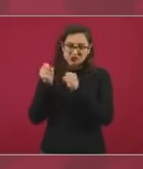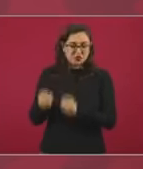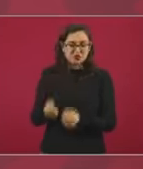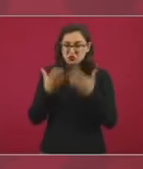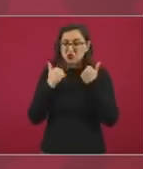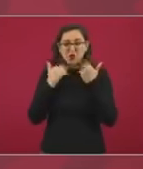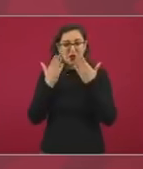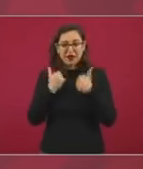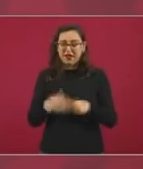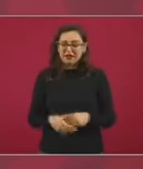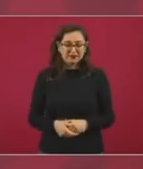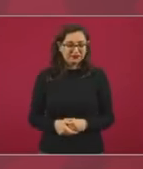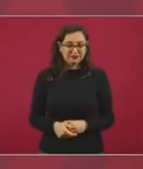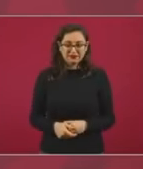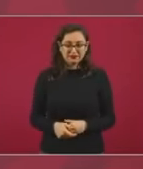social.